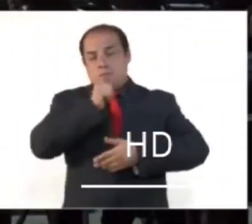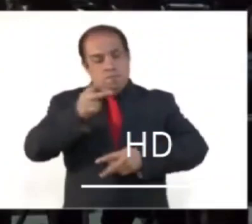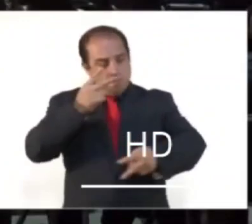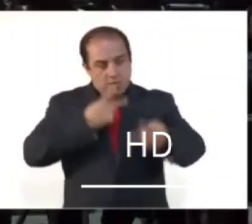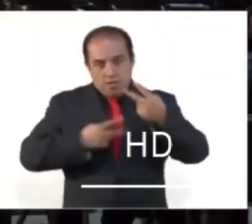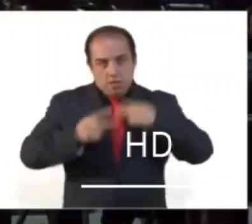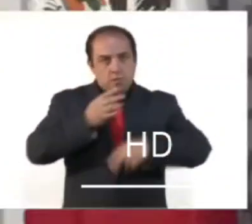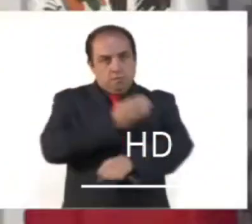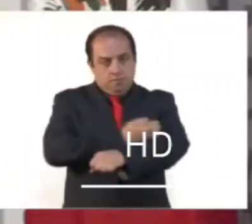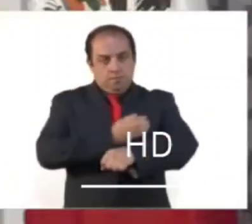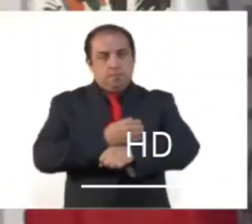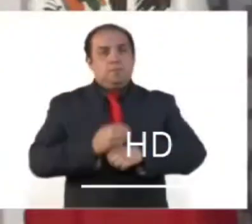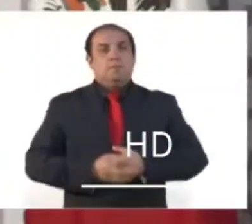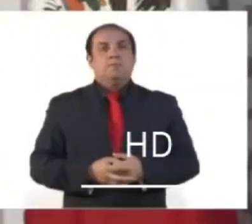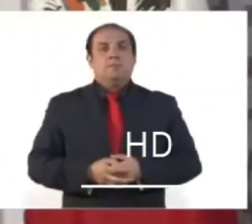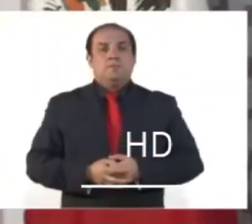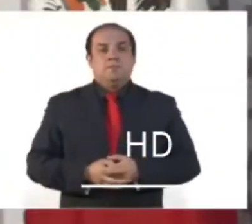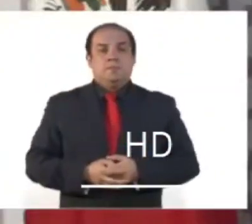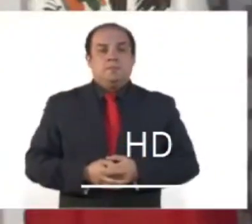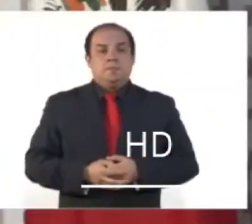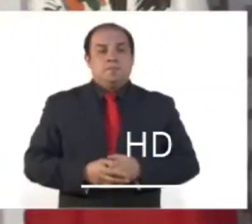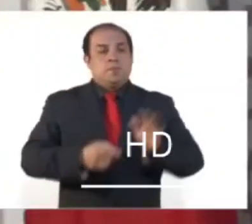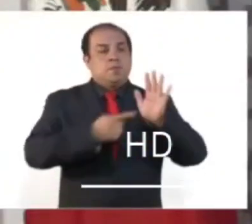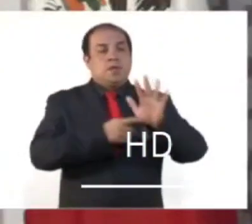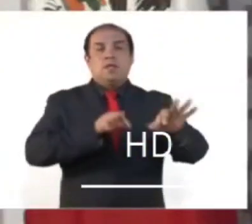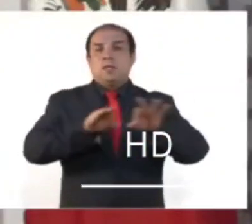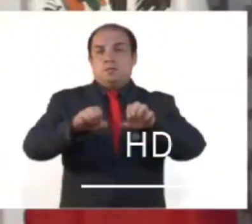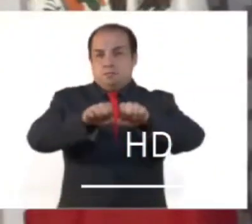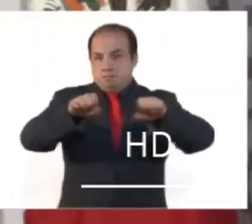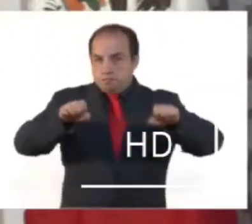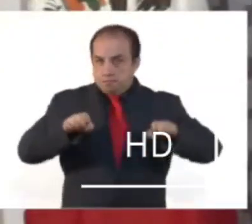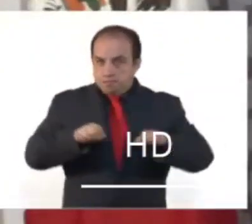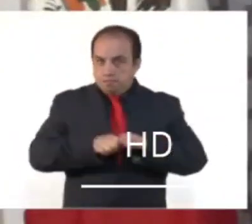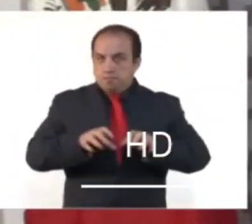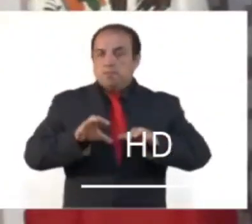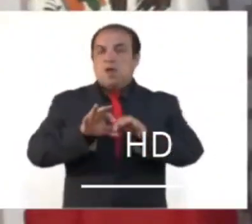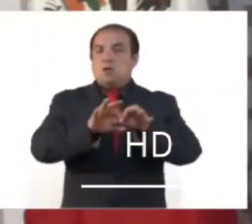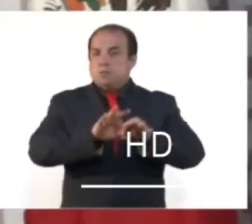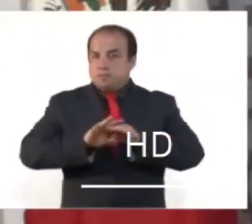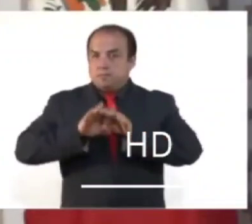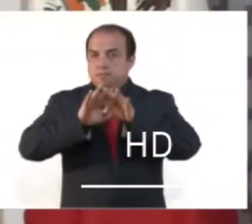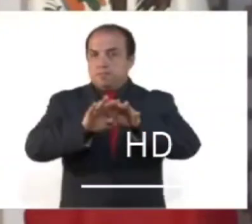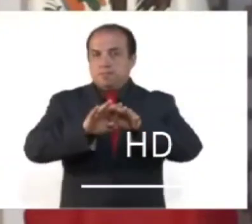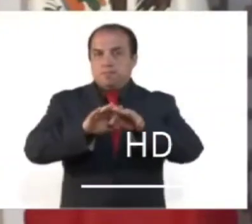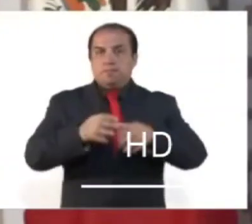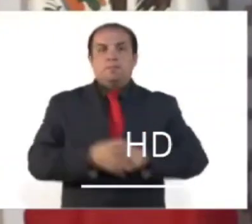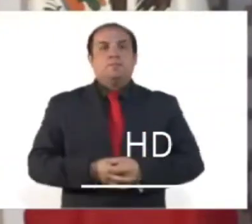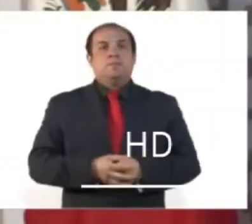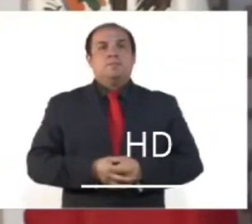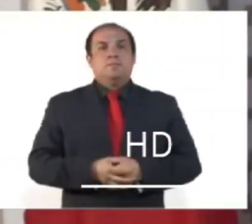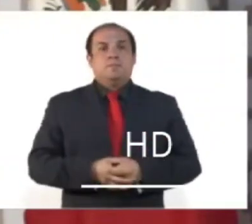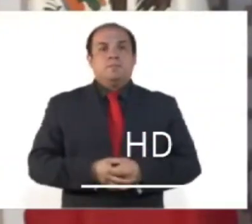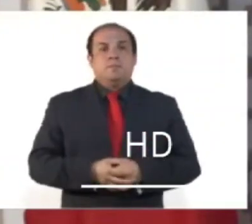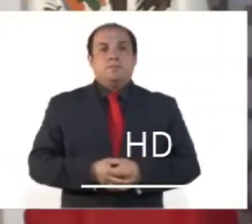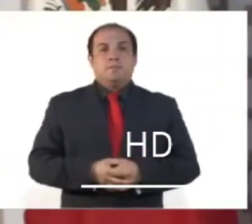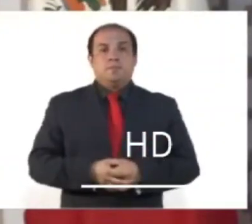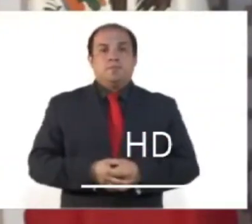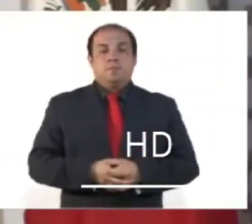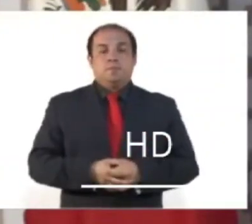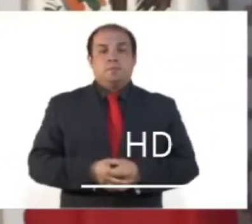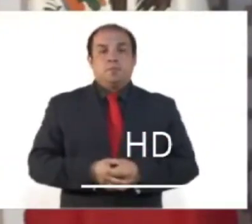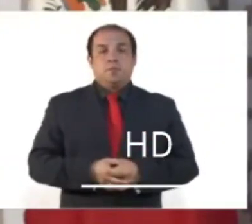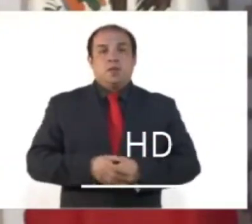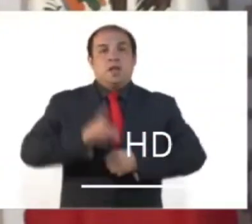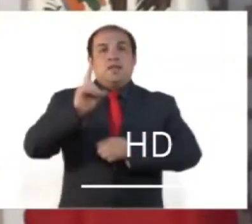pudieron acompañar, pues esto es un trabajo de equipo y decirles que de acuerdo a la última encuesta